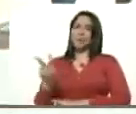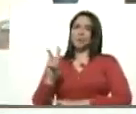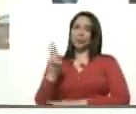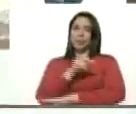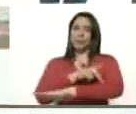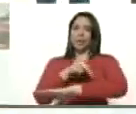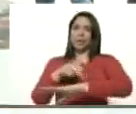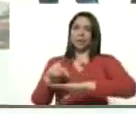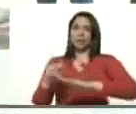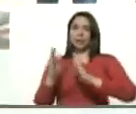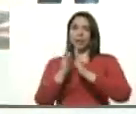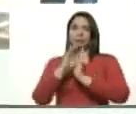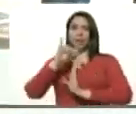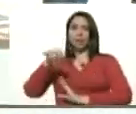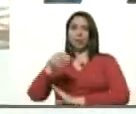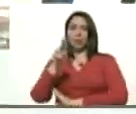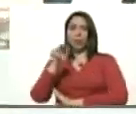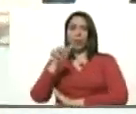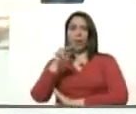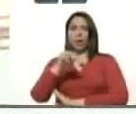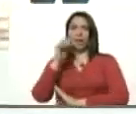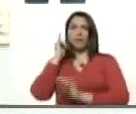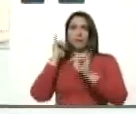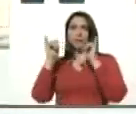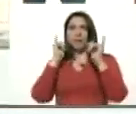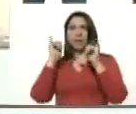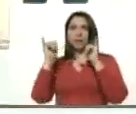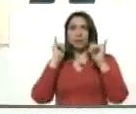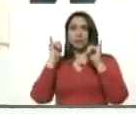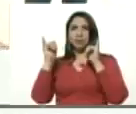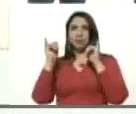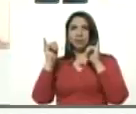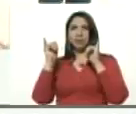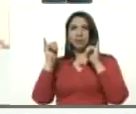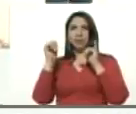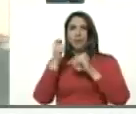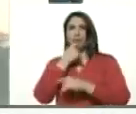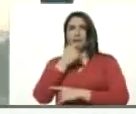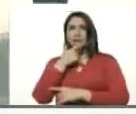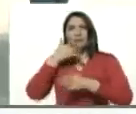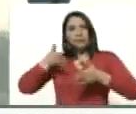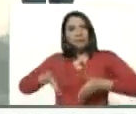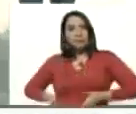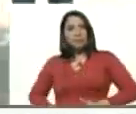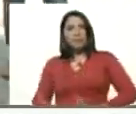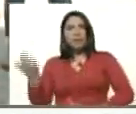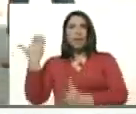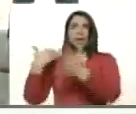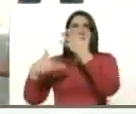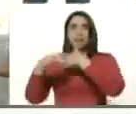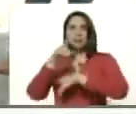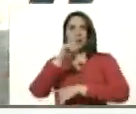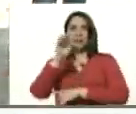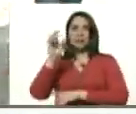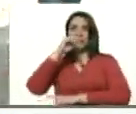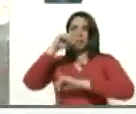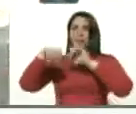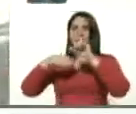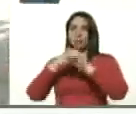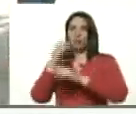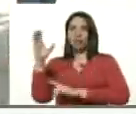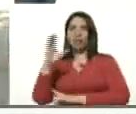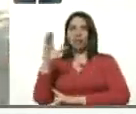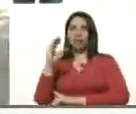parroquia San Juan de fiesta. Estamos celebrando la belleza del nacimiento hace 100 años de uno de los caraqueños